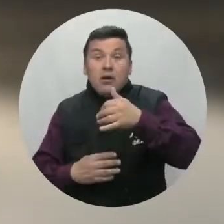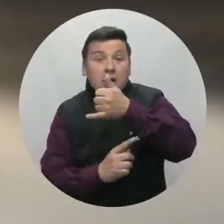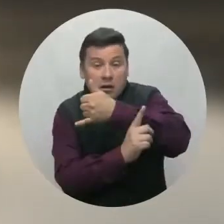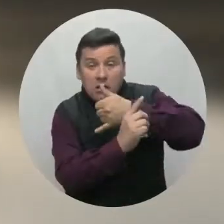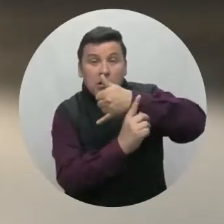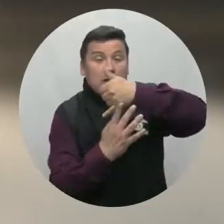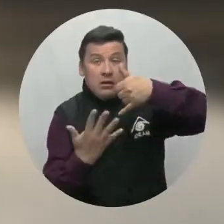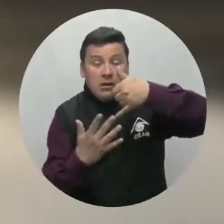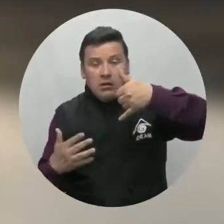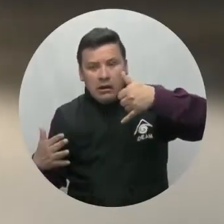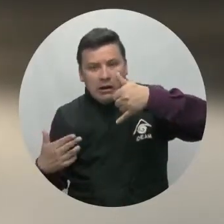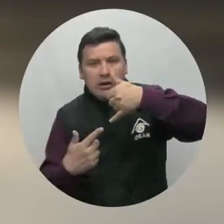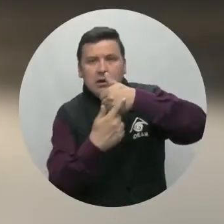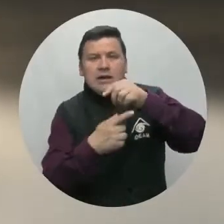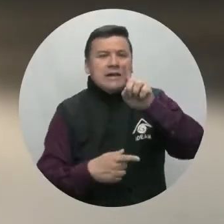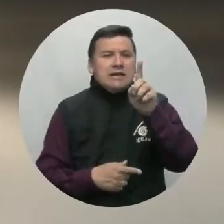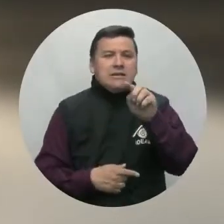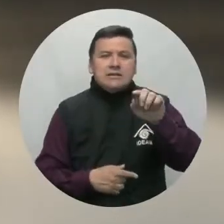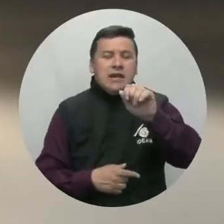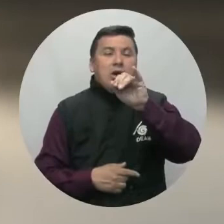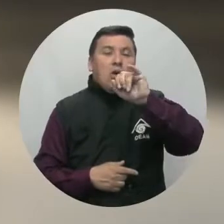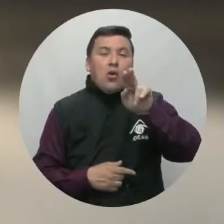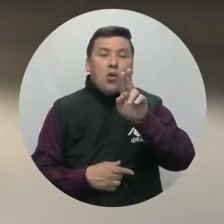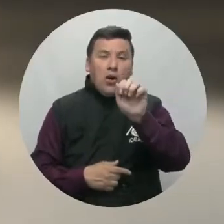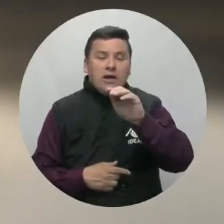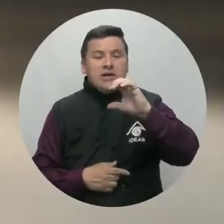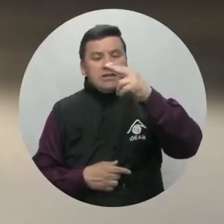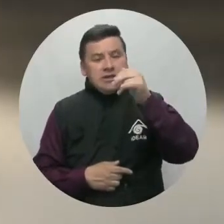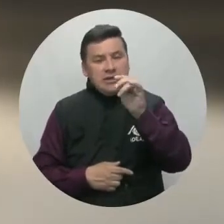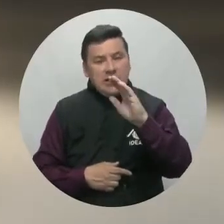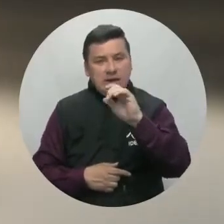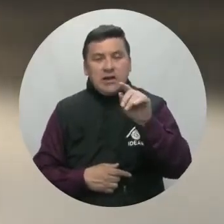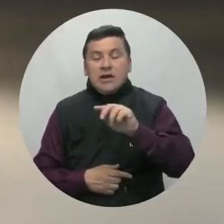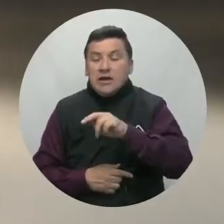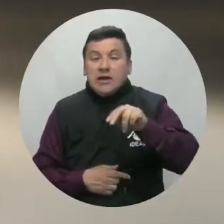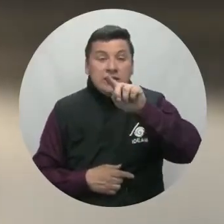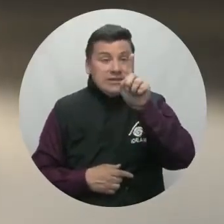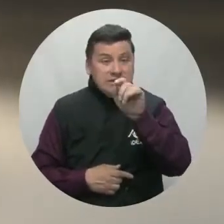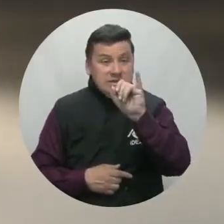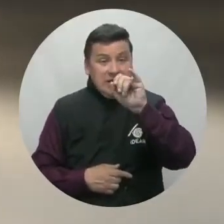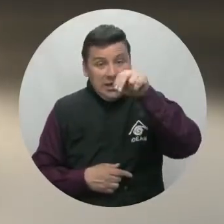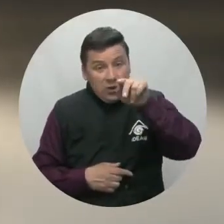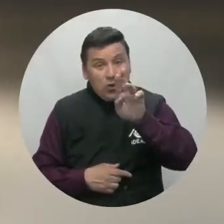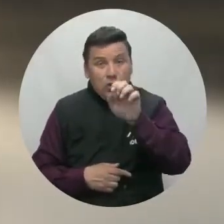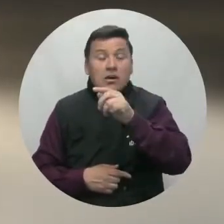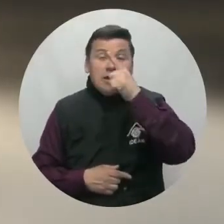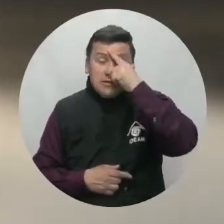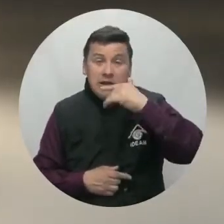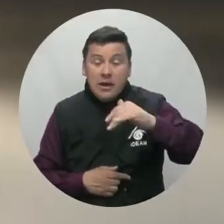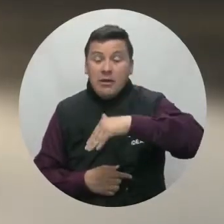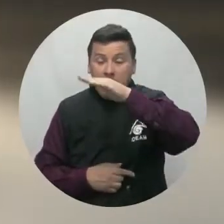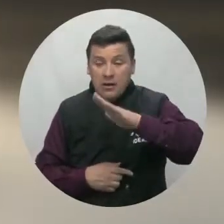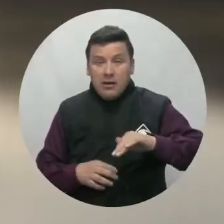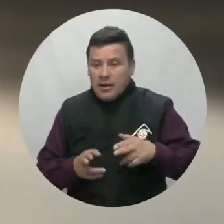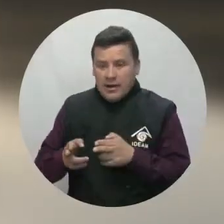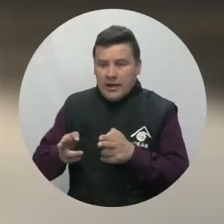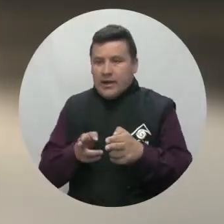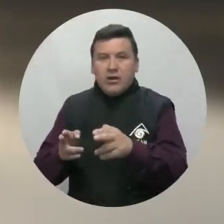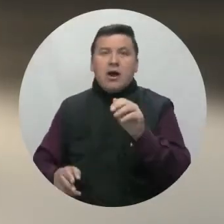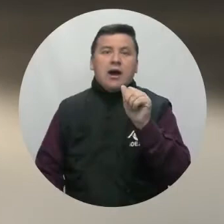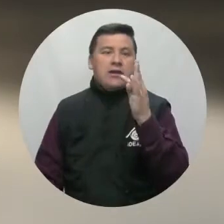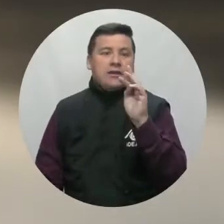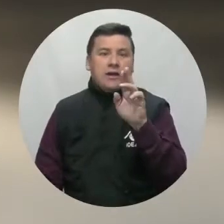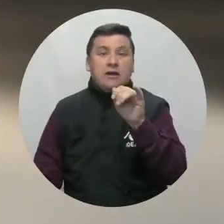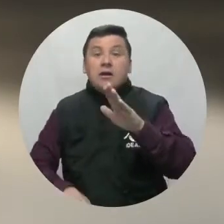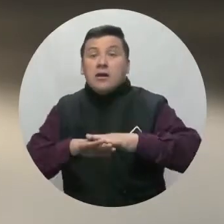Océano Pacífico, en los ríos San Juan, Dagua y Anchicayá, en el río Sinú, en ríos ubicados en la Sierra Nevada de Santa Marta y en el río